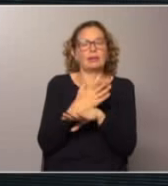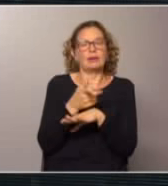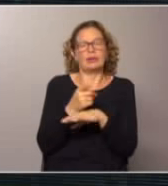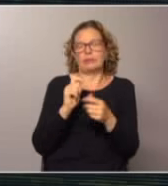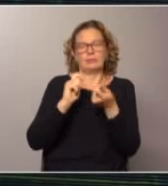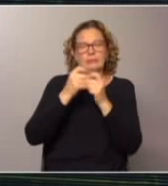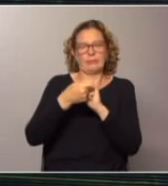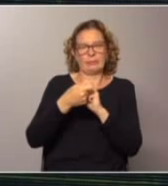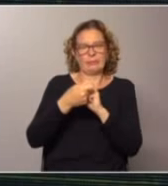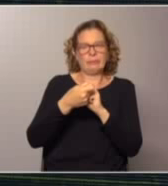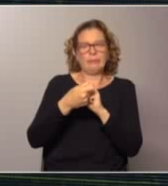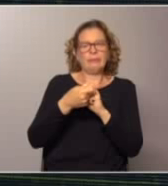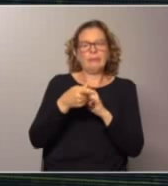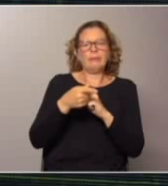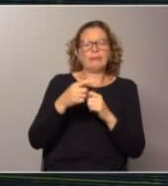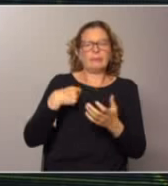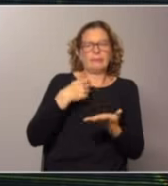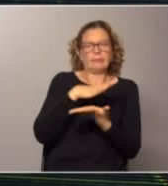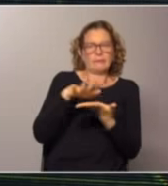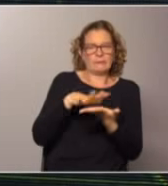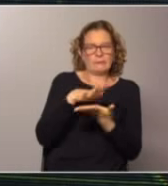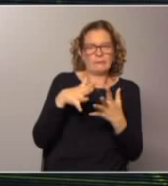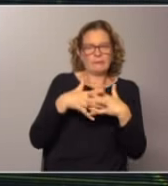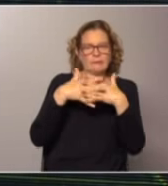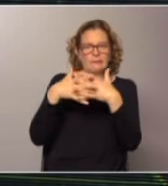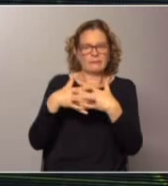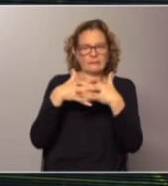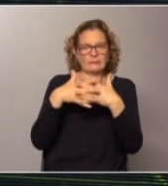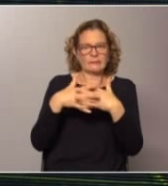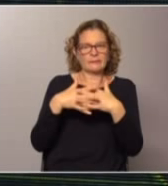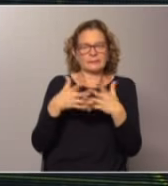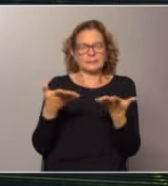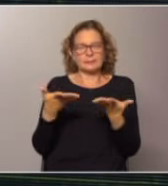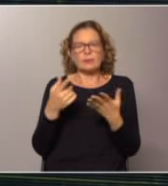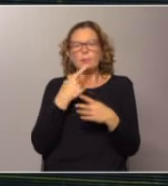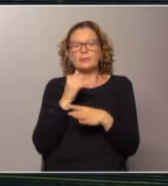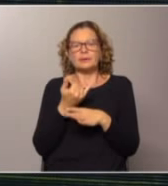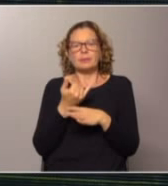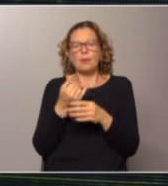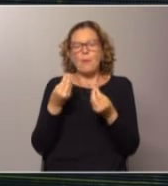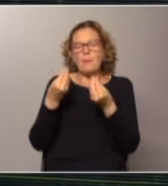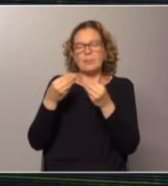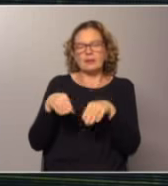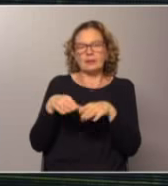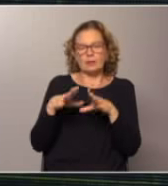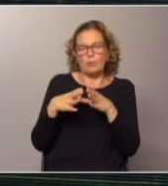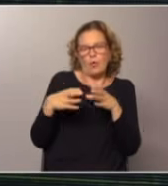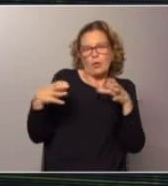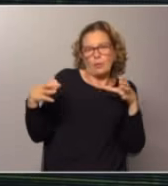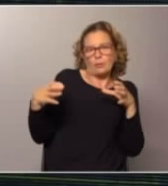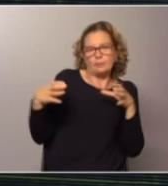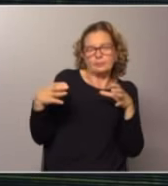porque cambia el partido en realidad la situación de eeuu es estructural en términos de perder hegemonía a nivel